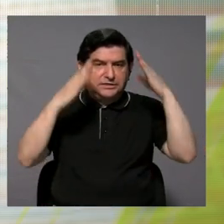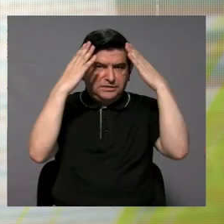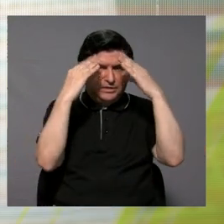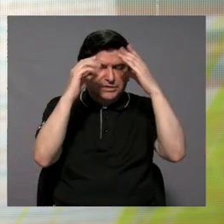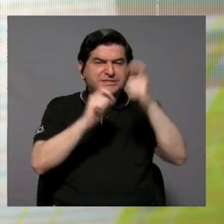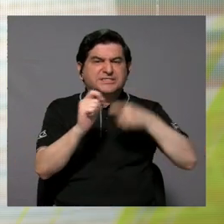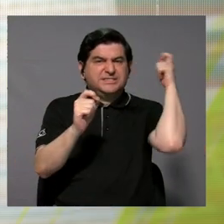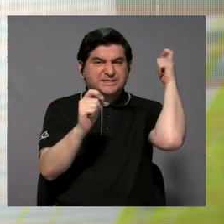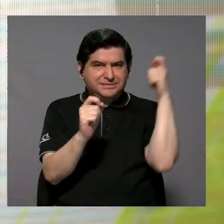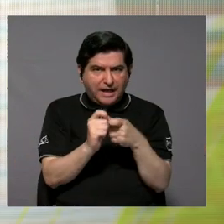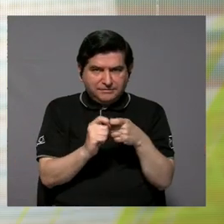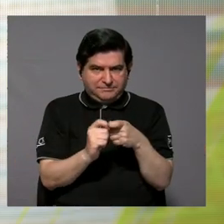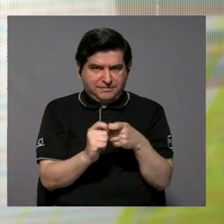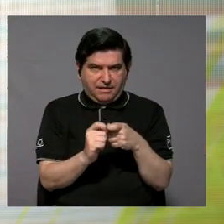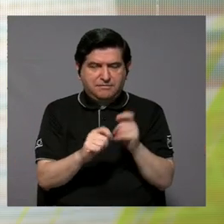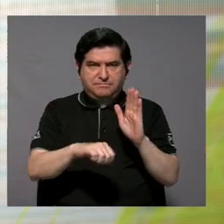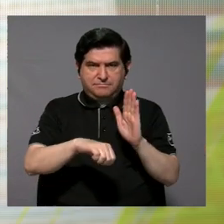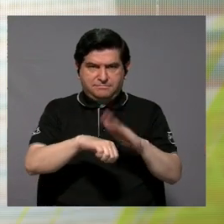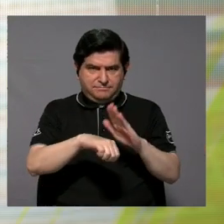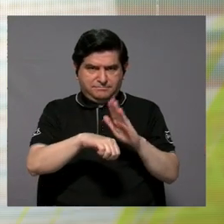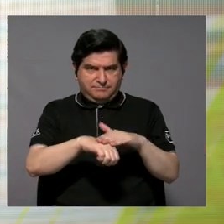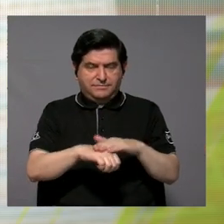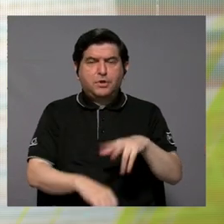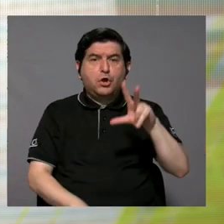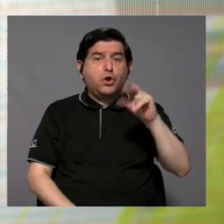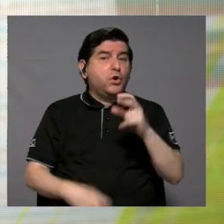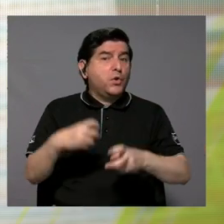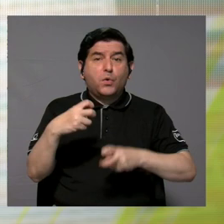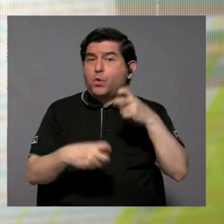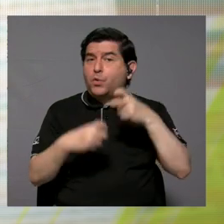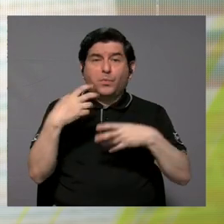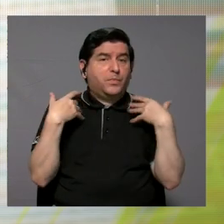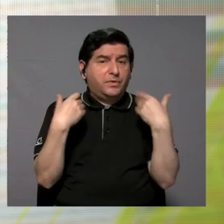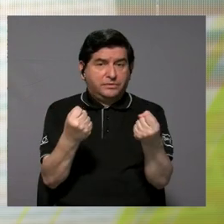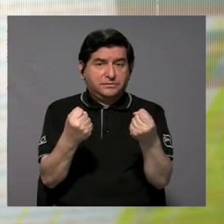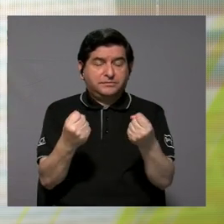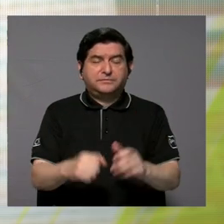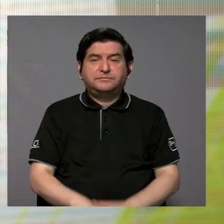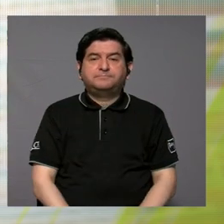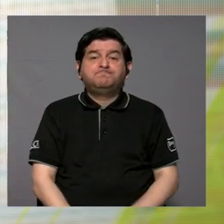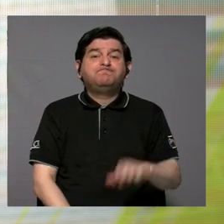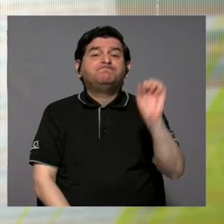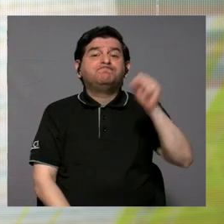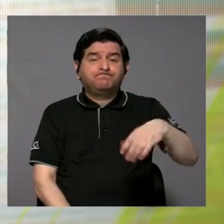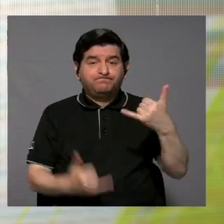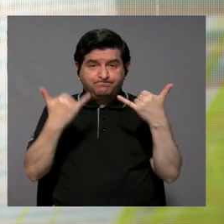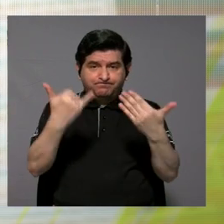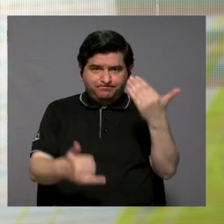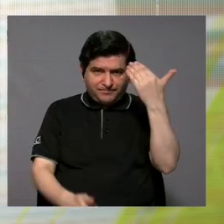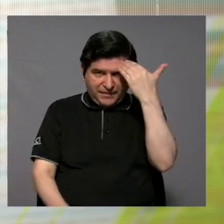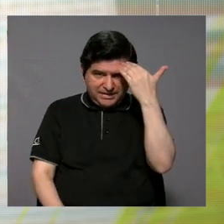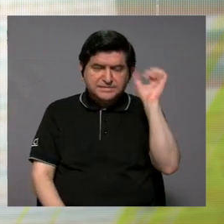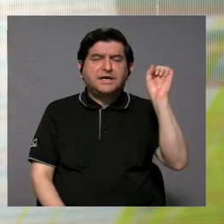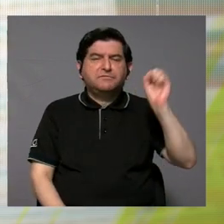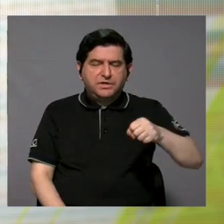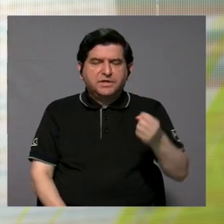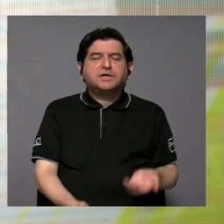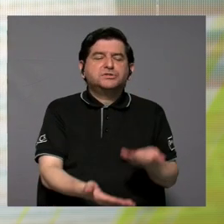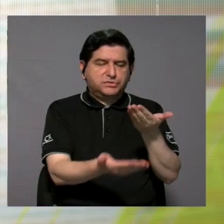información exacta para poder no tener problemas de salud. Sí, ya sabemos que sí hay